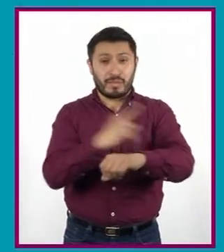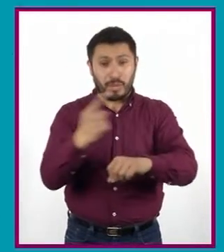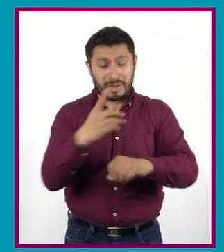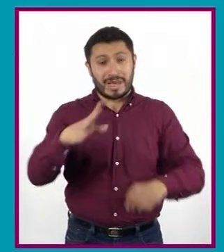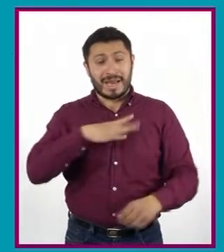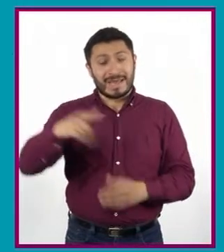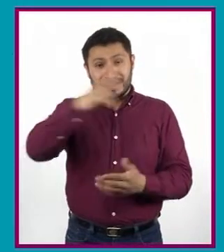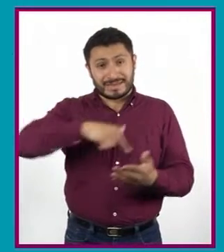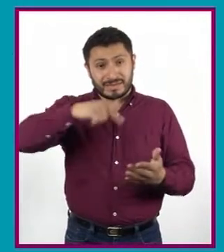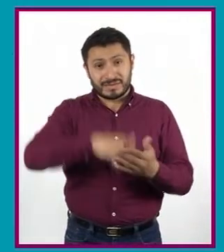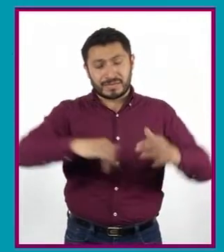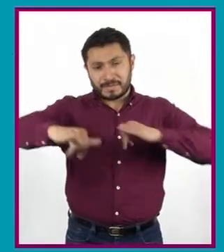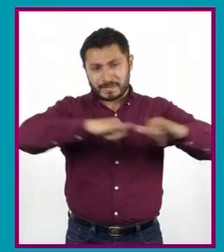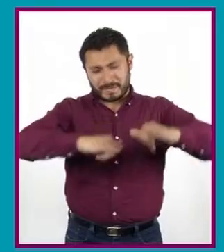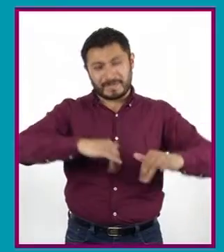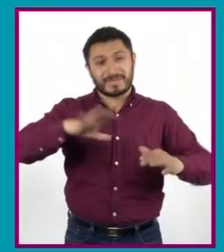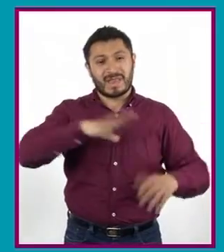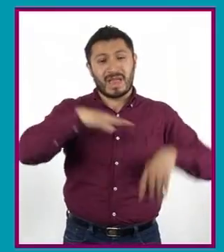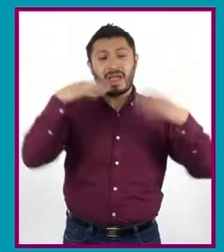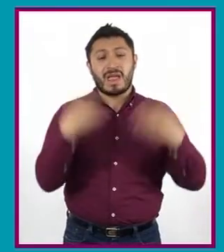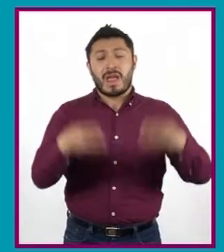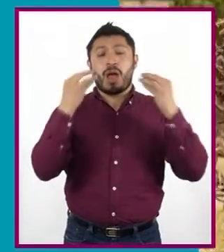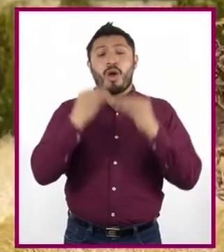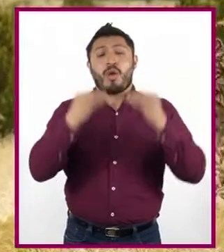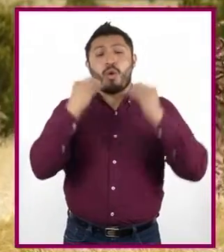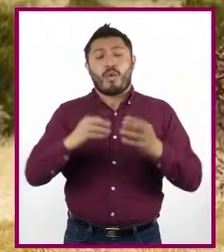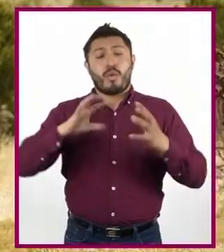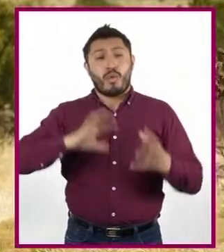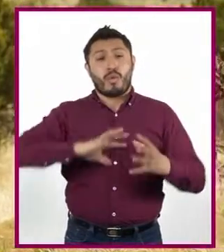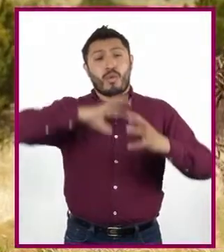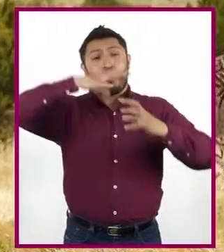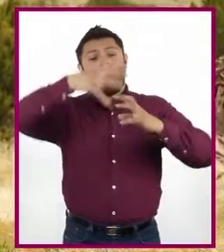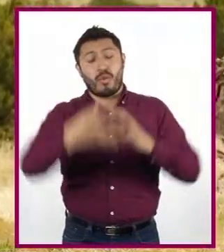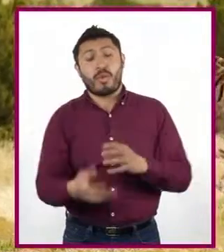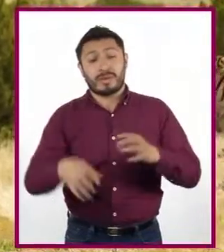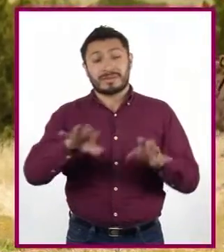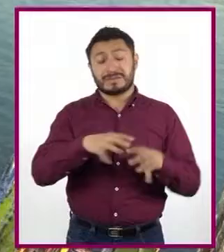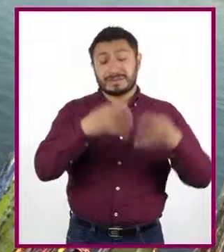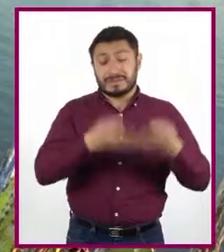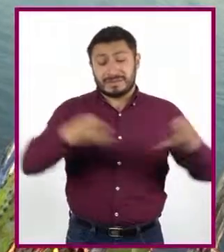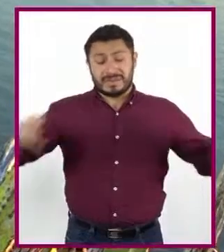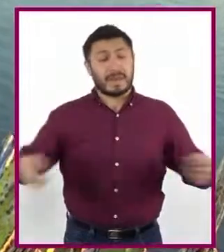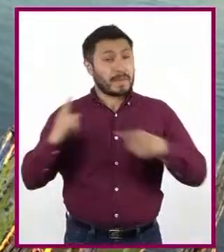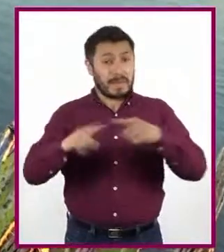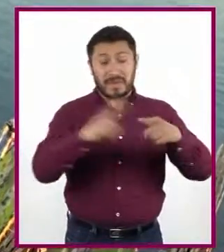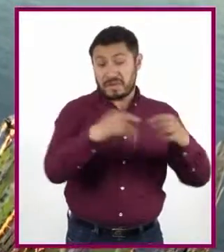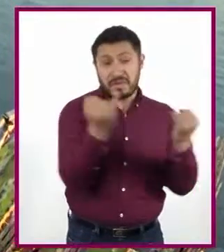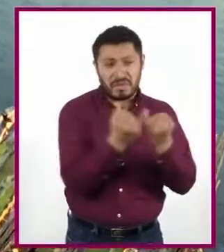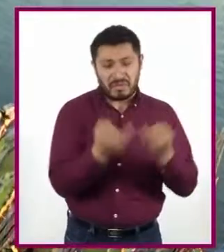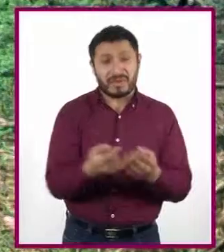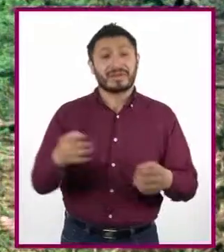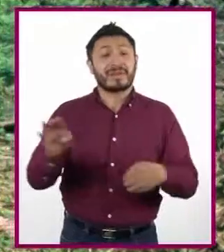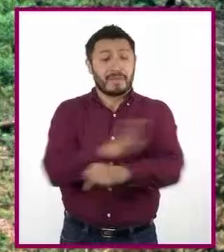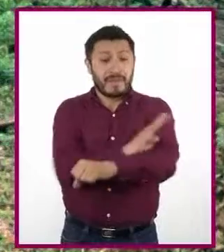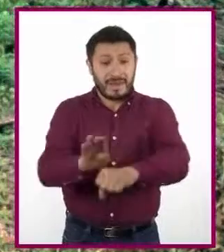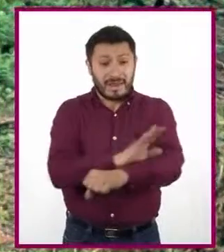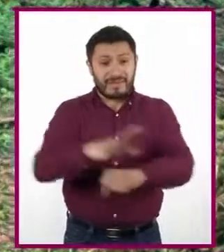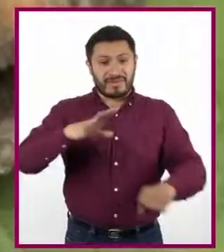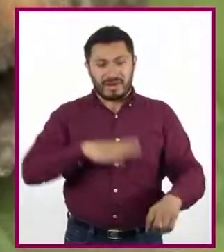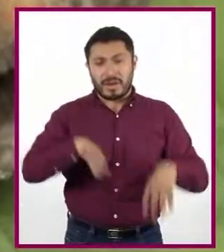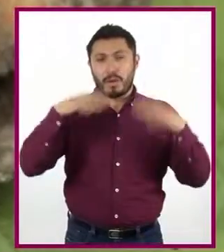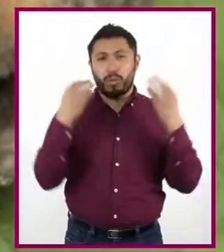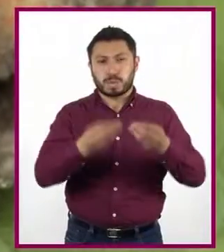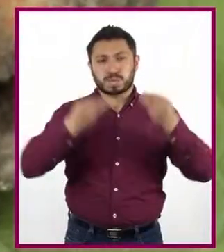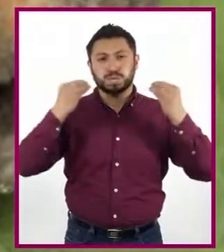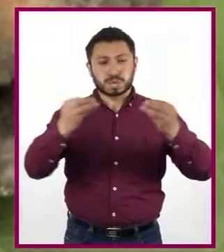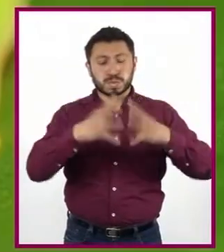su ubicación geográfica posee una amplia variedad de climas y de relieves terrestres, los cuales favorecen la existencia de una